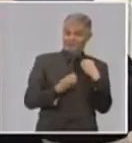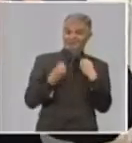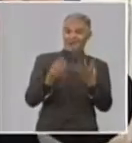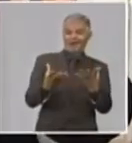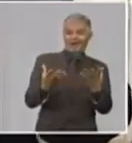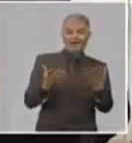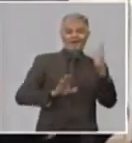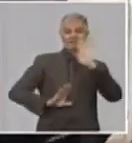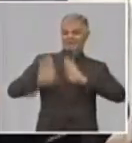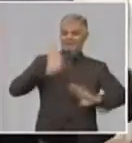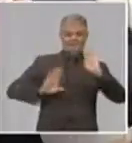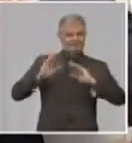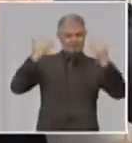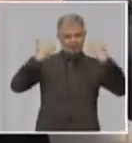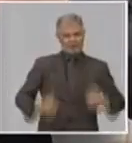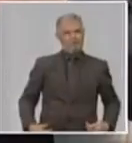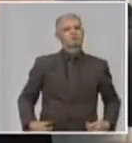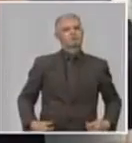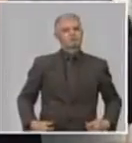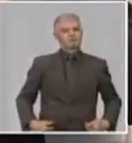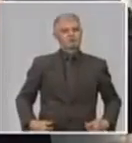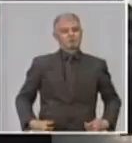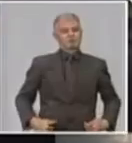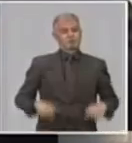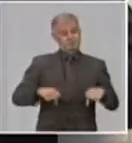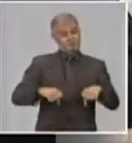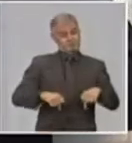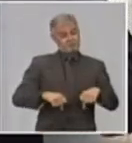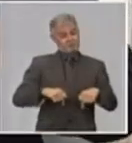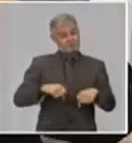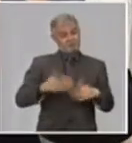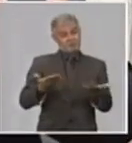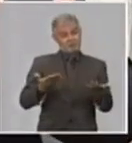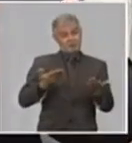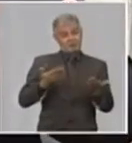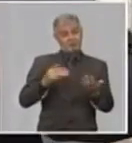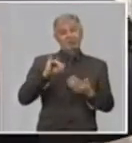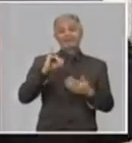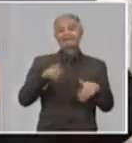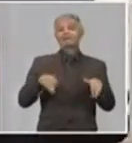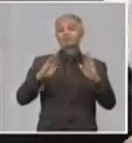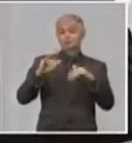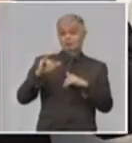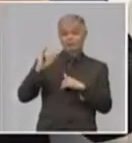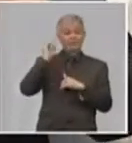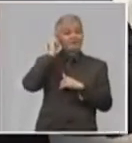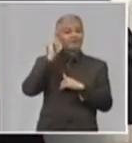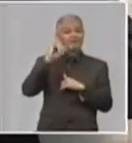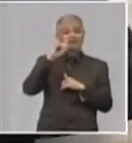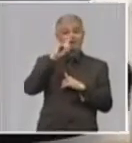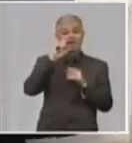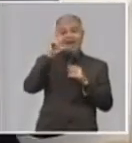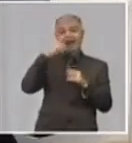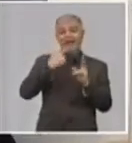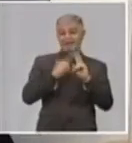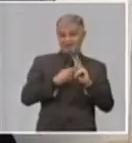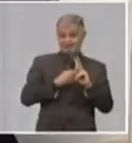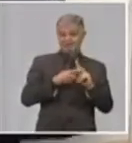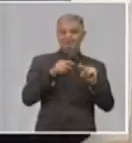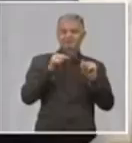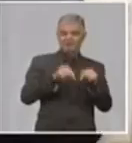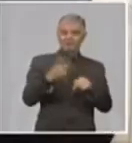inmune innato. En nuestro caso específicamente, el caso del Instituto Finlay, tenemos una vacuna histórica, Bamengo